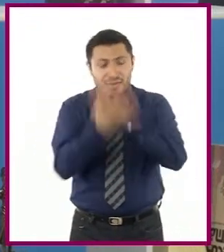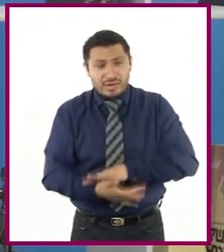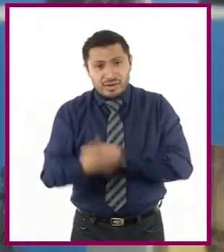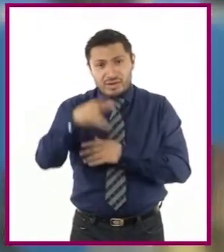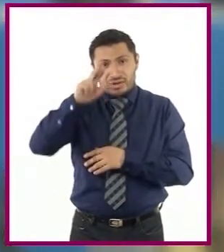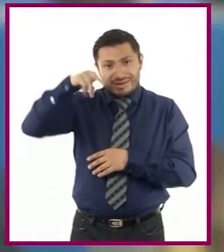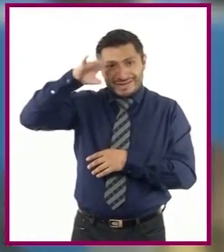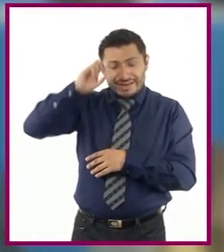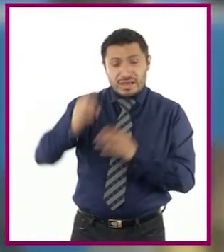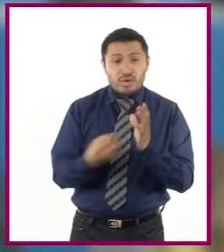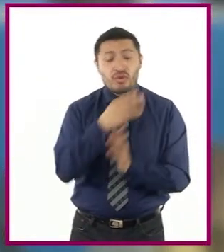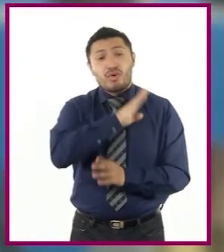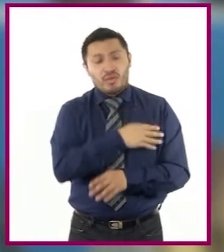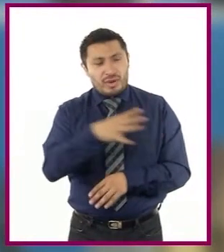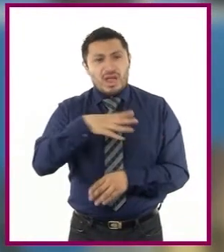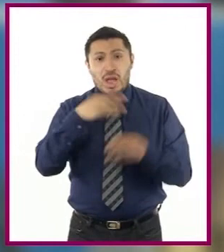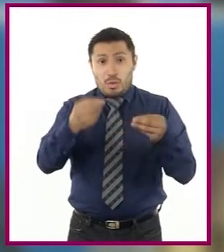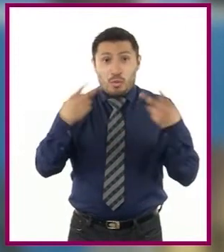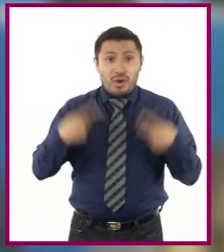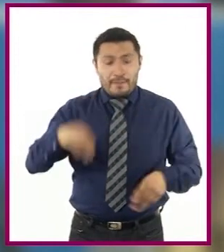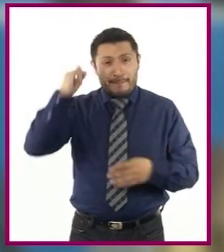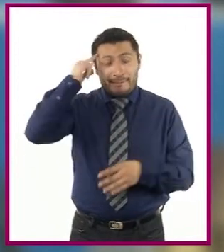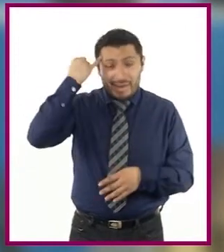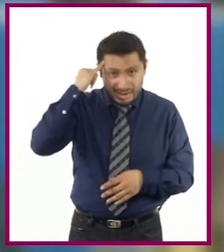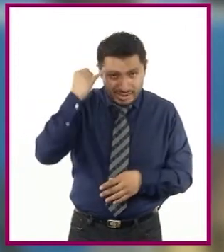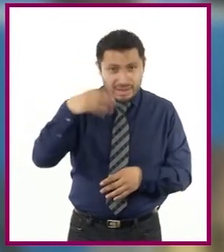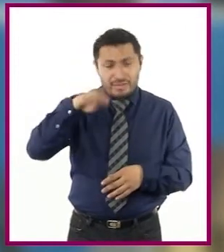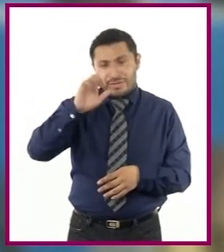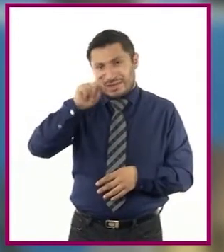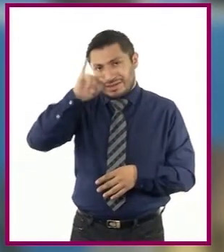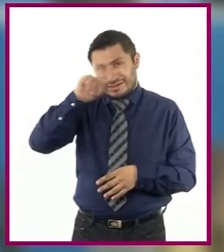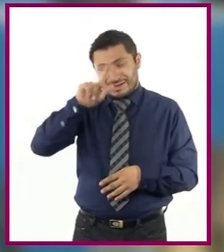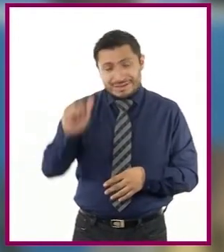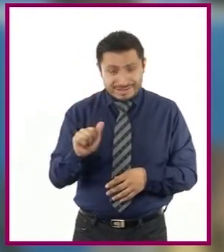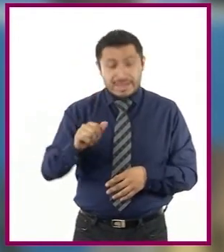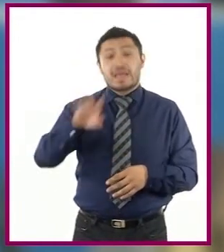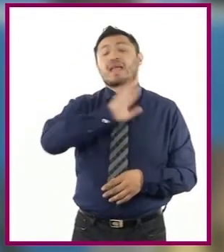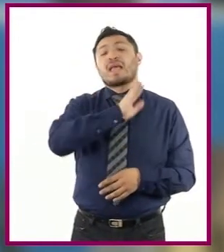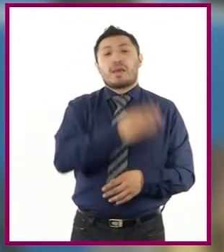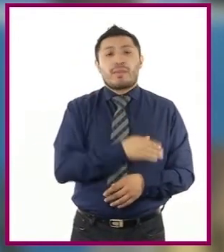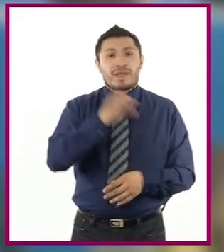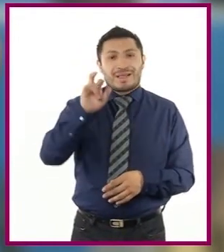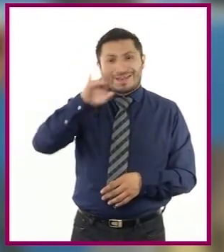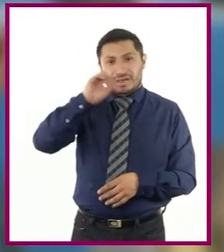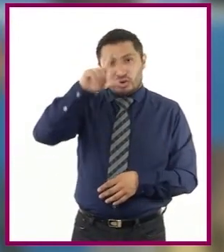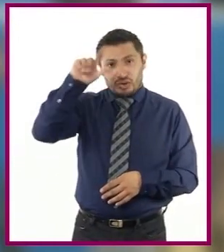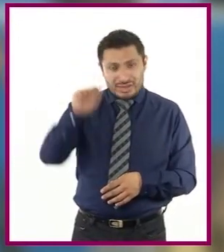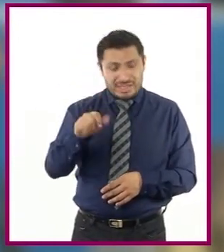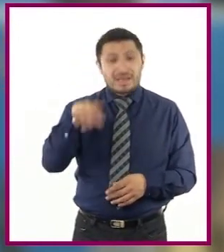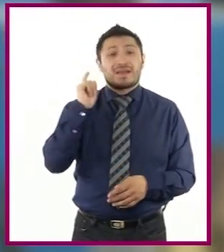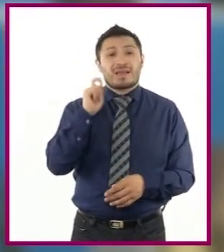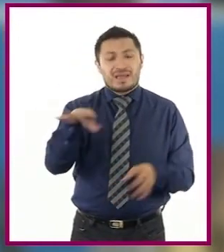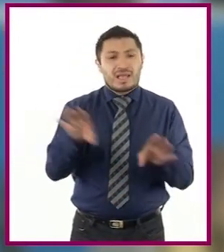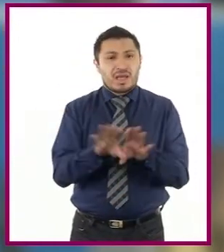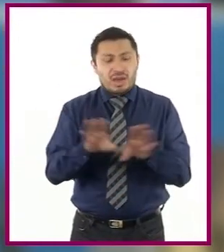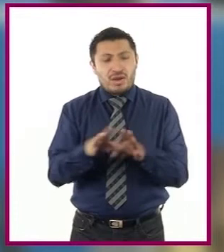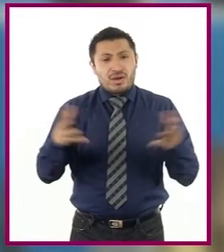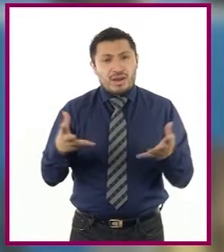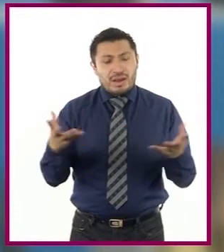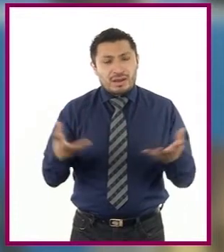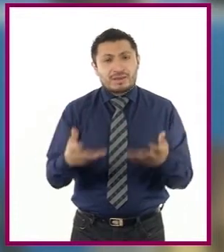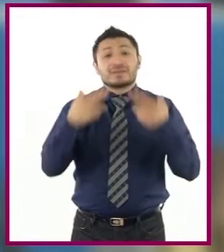novohispano, pues contaba con mucha población indígena, mestiza, española y criolla, en la que proliferaron haciendas